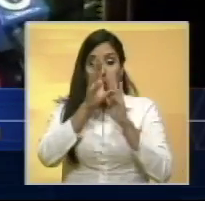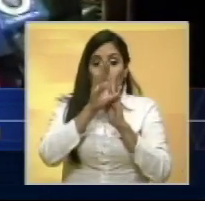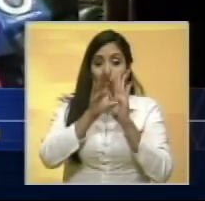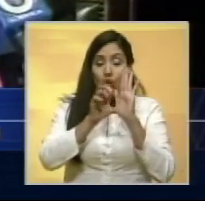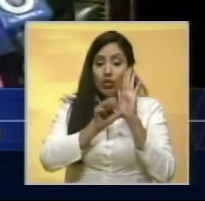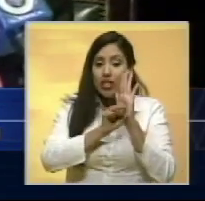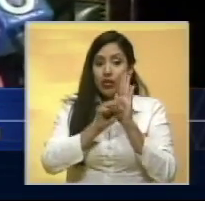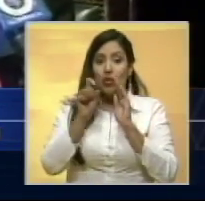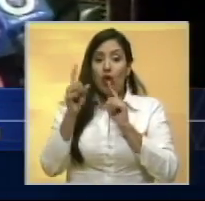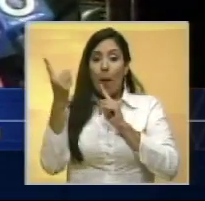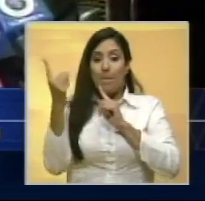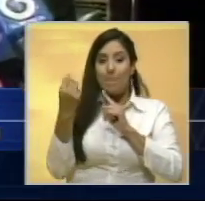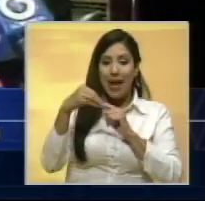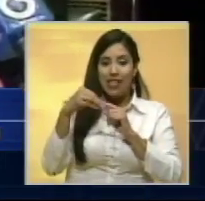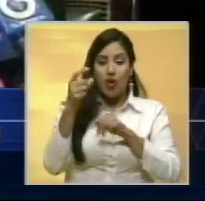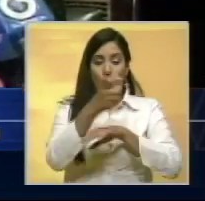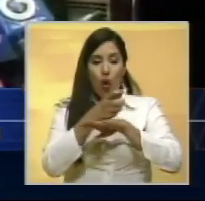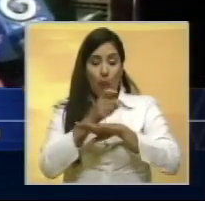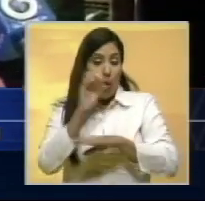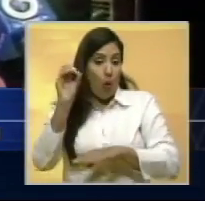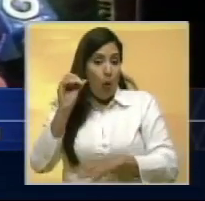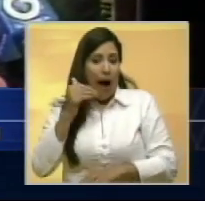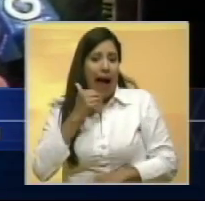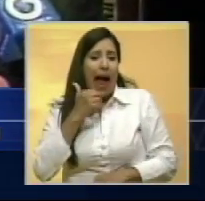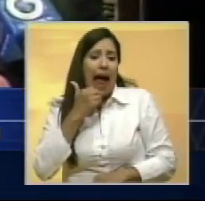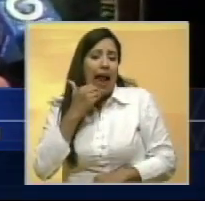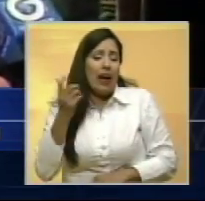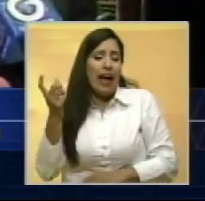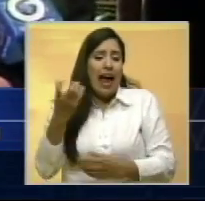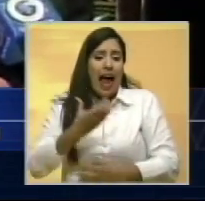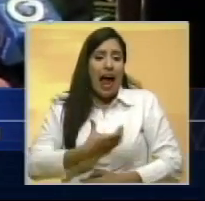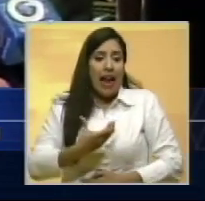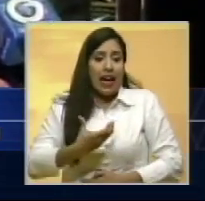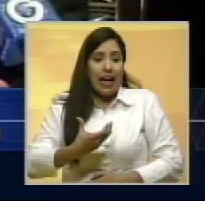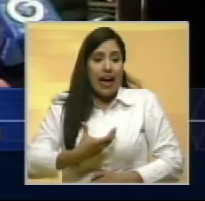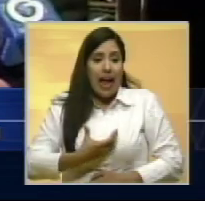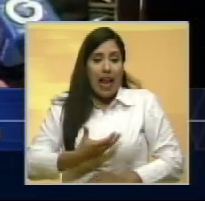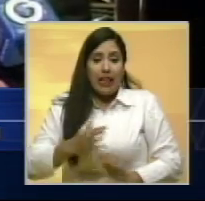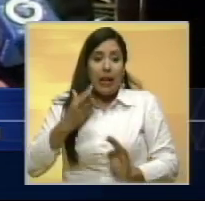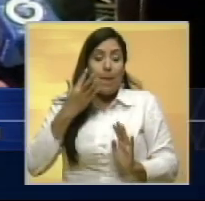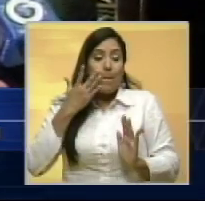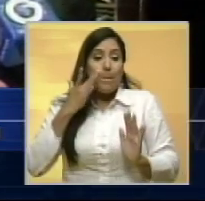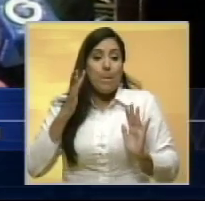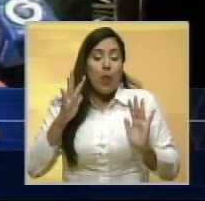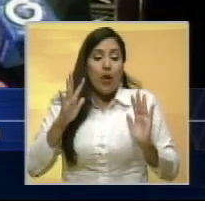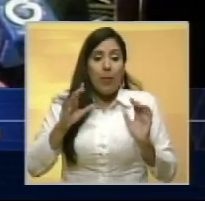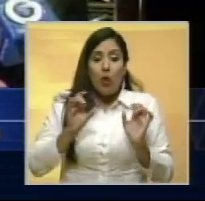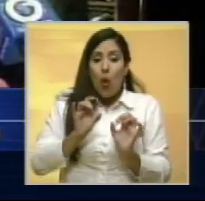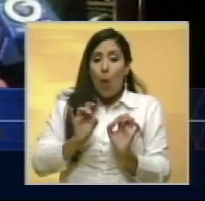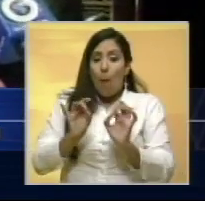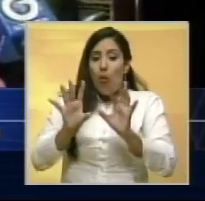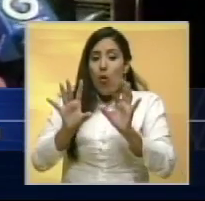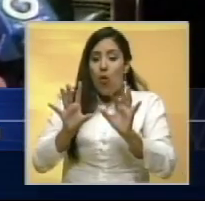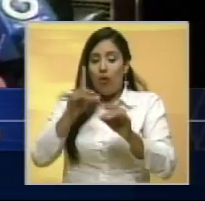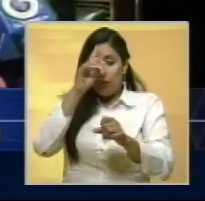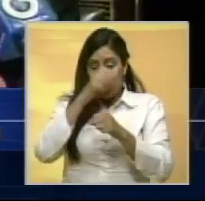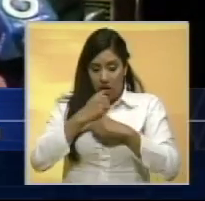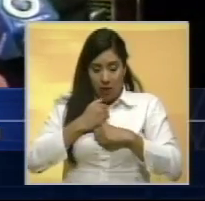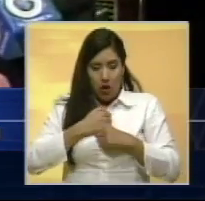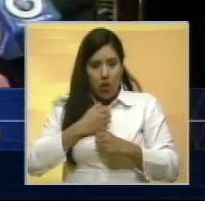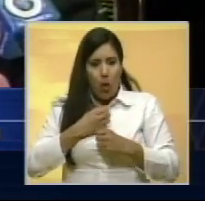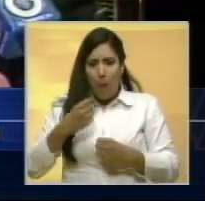constitucionales, un gobernador o un alcalde fuese suspendido de su